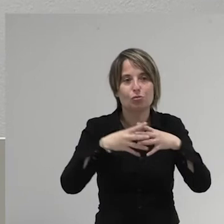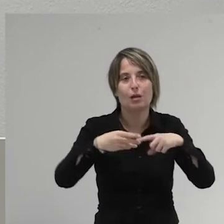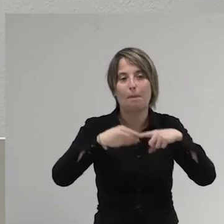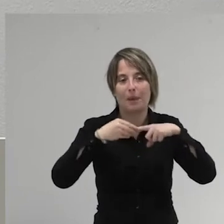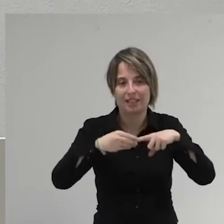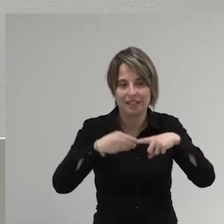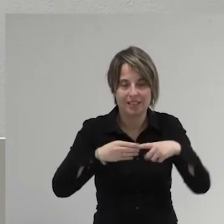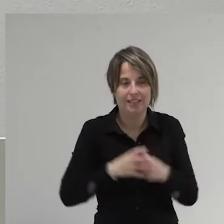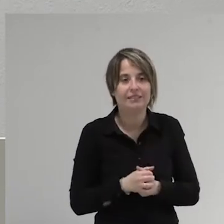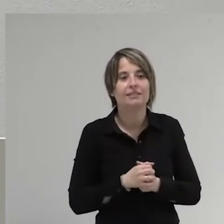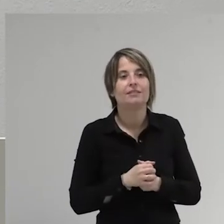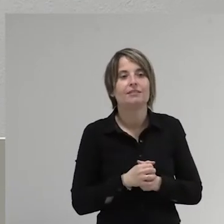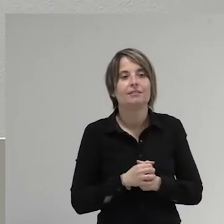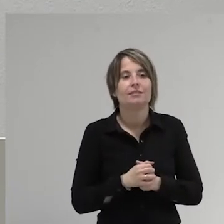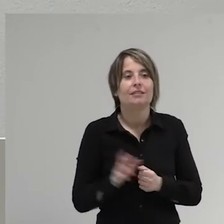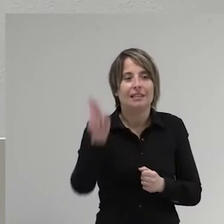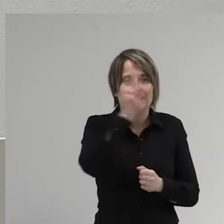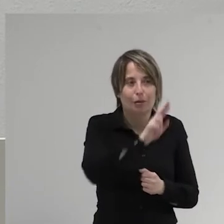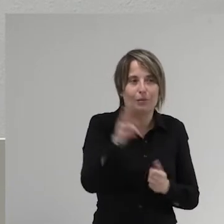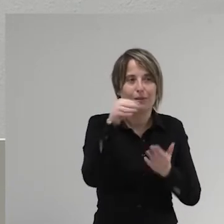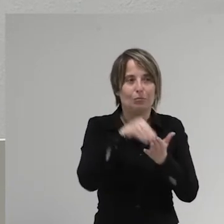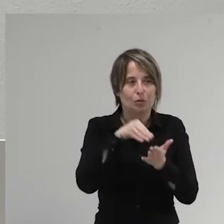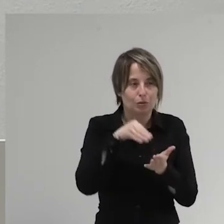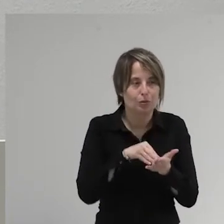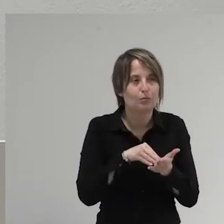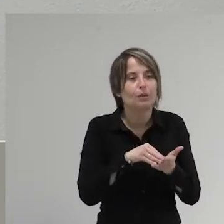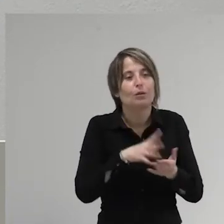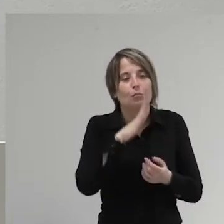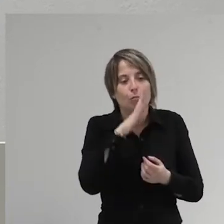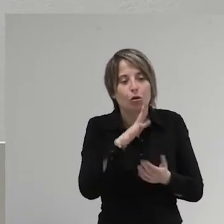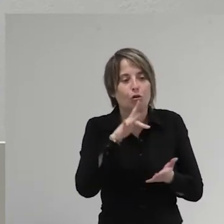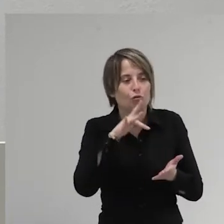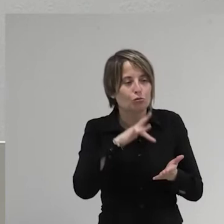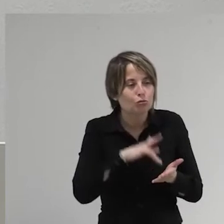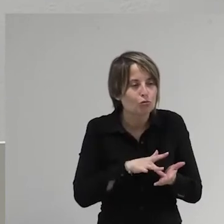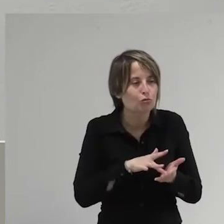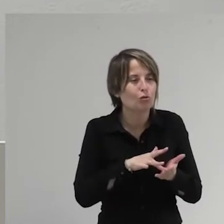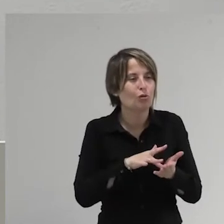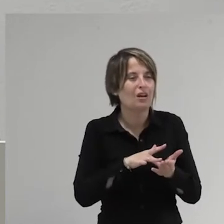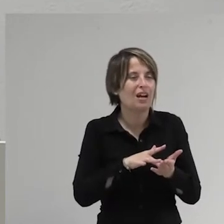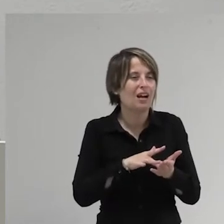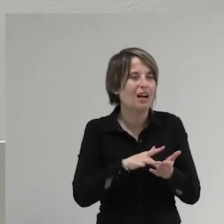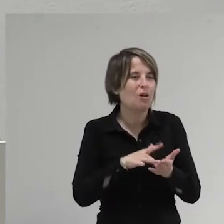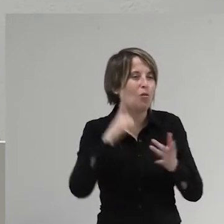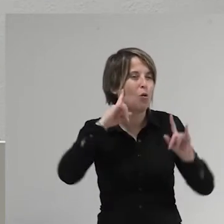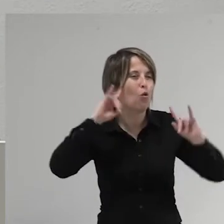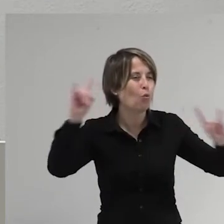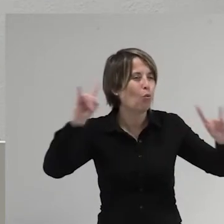¿no? Se insiste un poco en esto porque hay un ruido epistémico y hay un ruido institucional